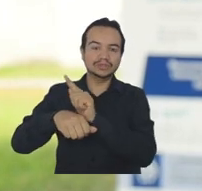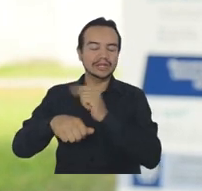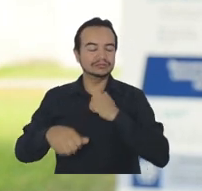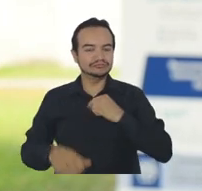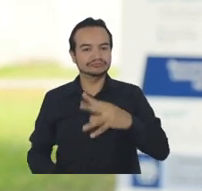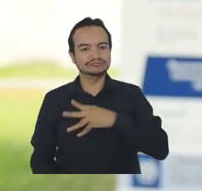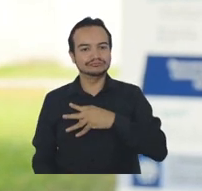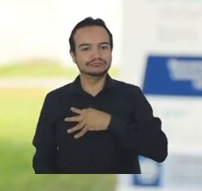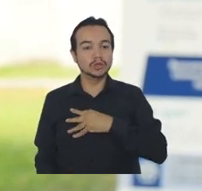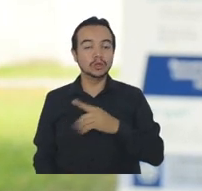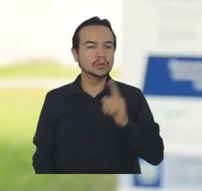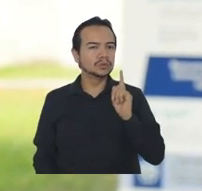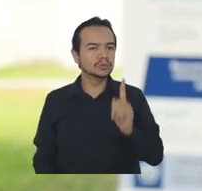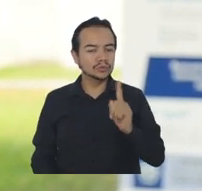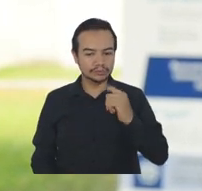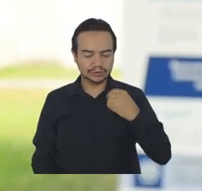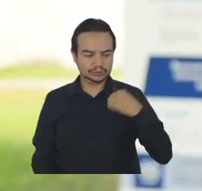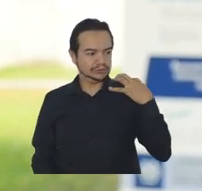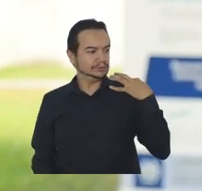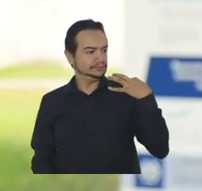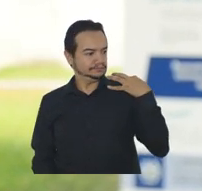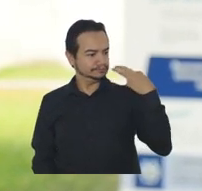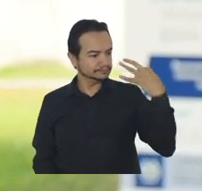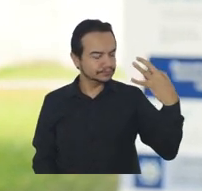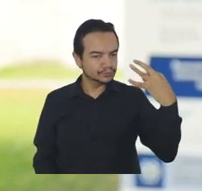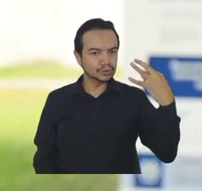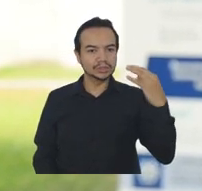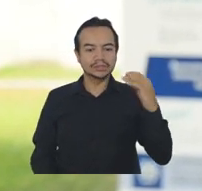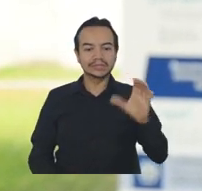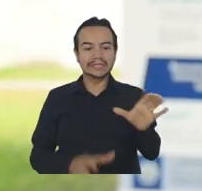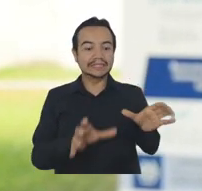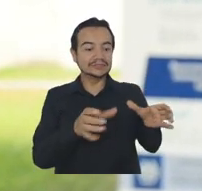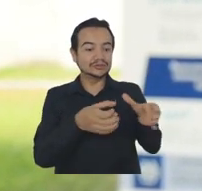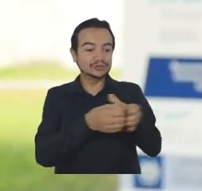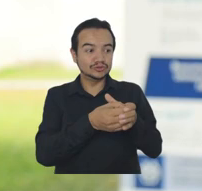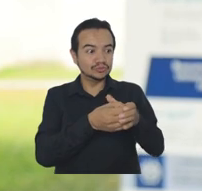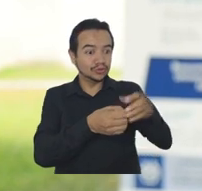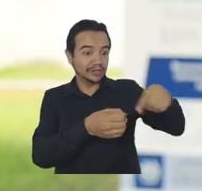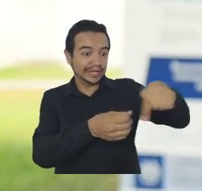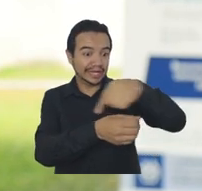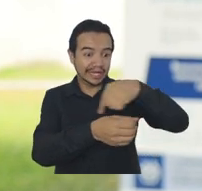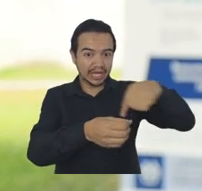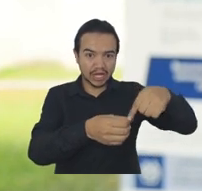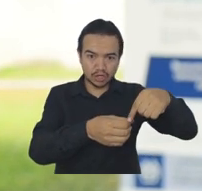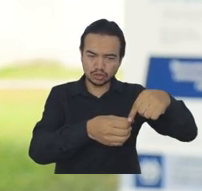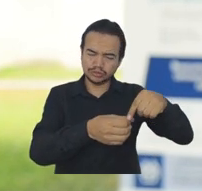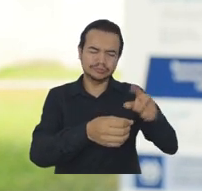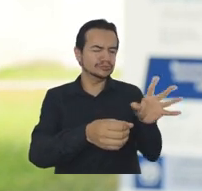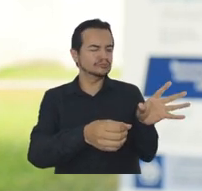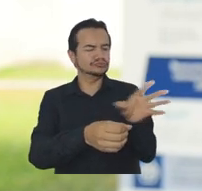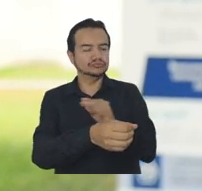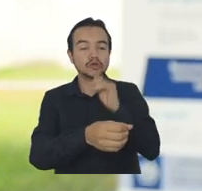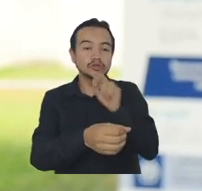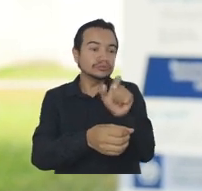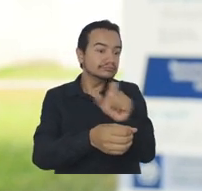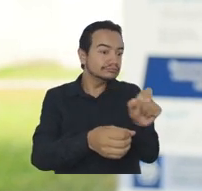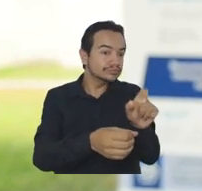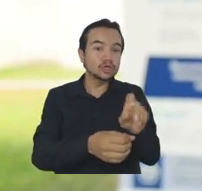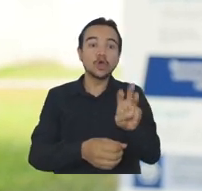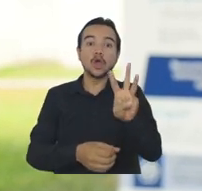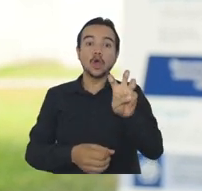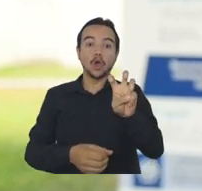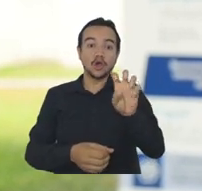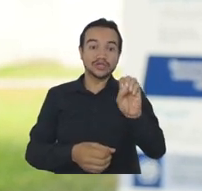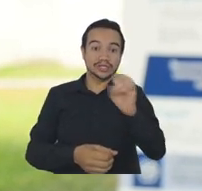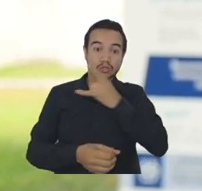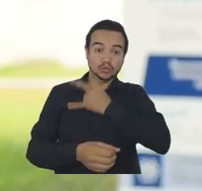parte o ser elegida por, digamos, por democracia ante las 80 universidades